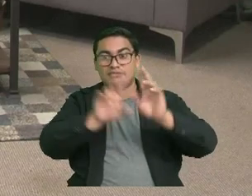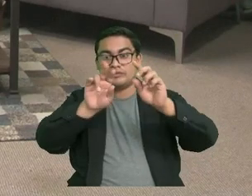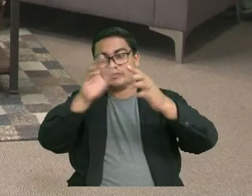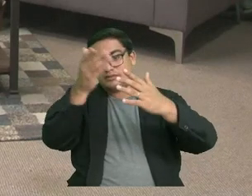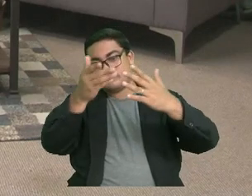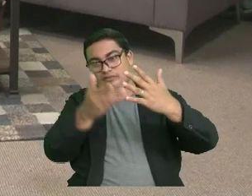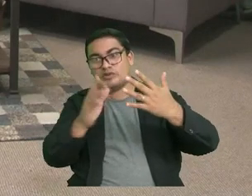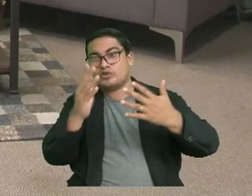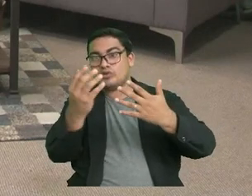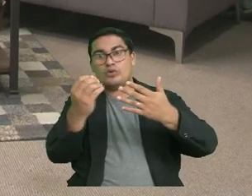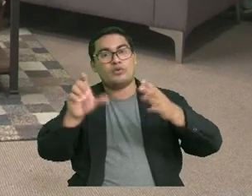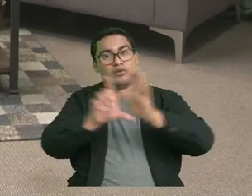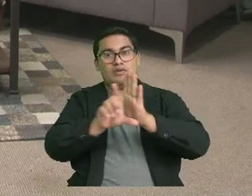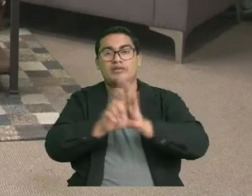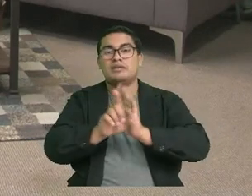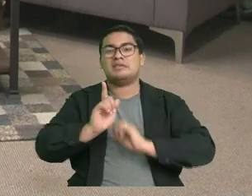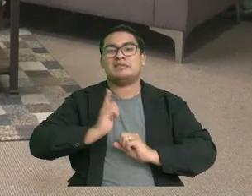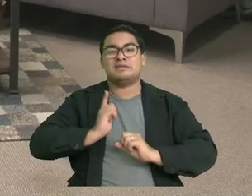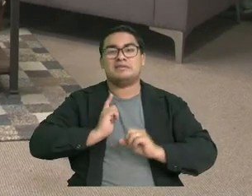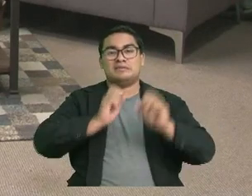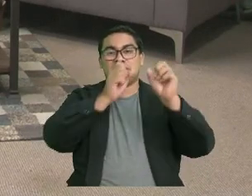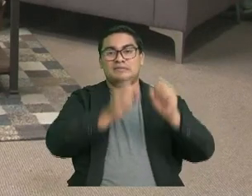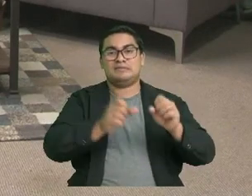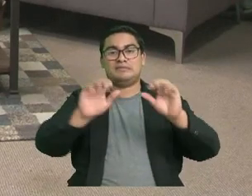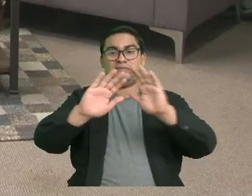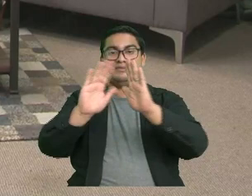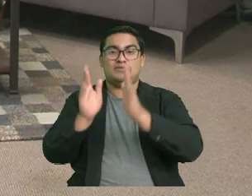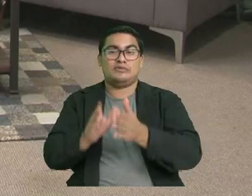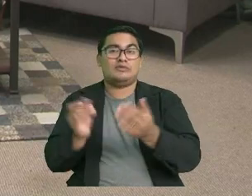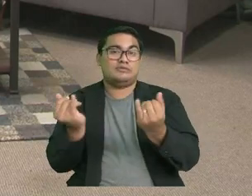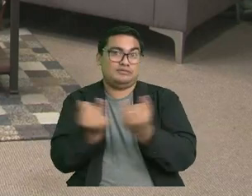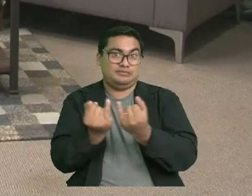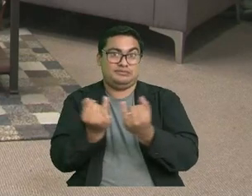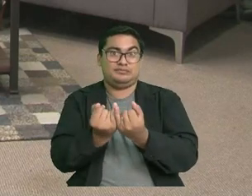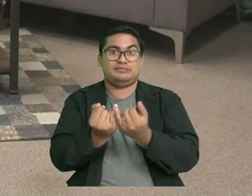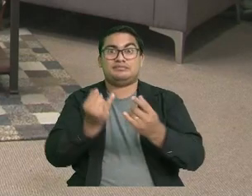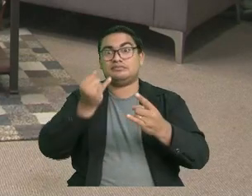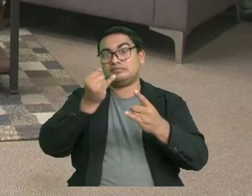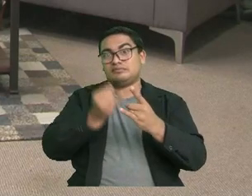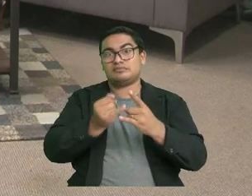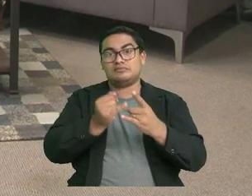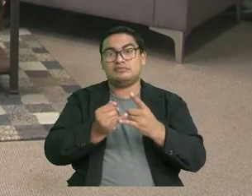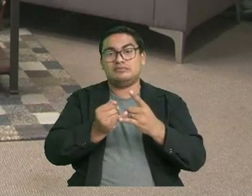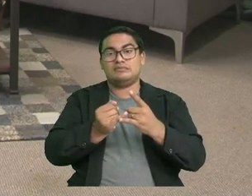todas tenían equidad de género. Entonces, esto